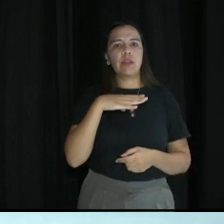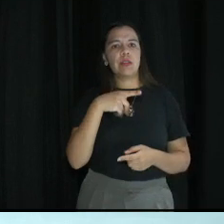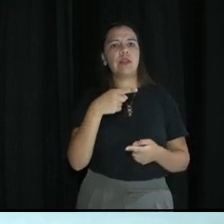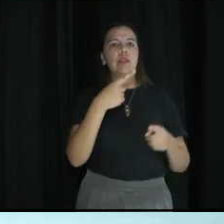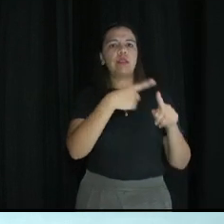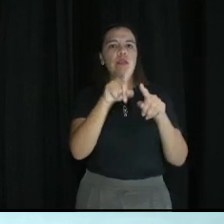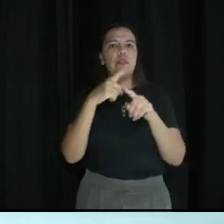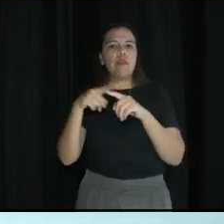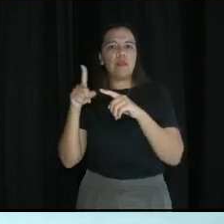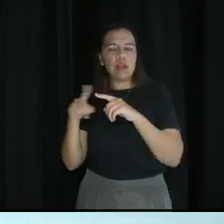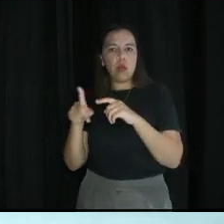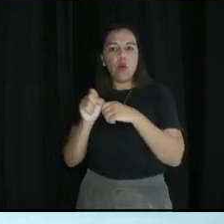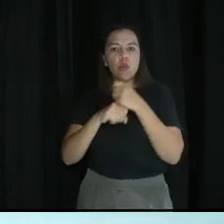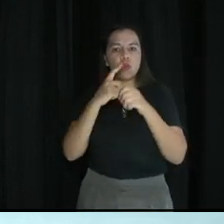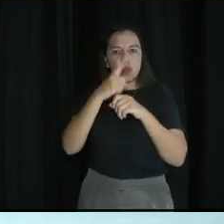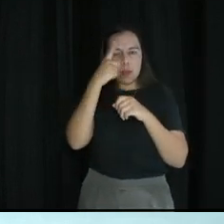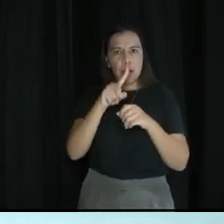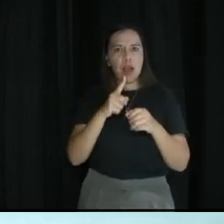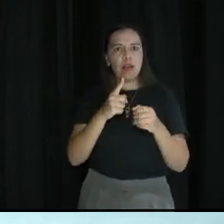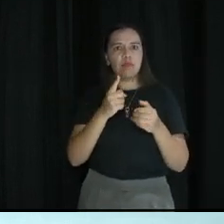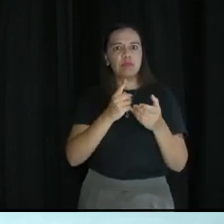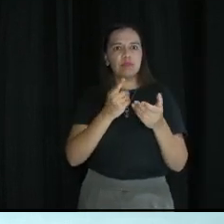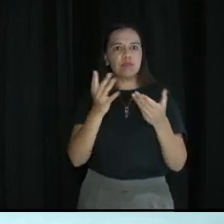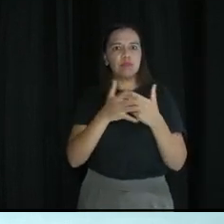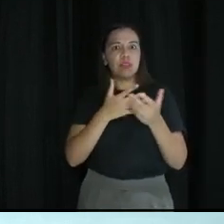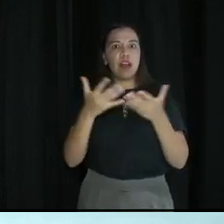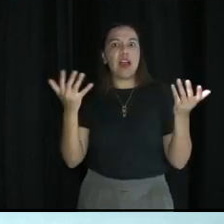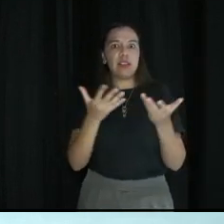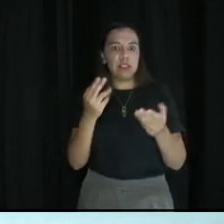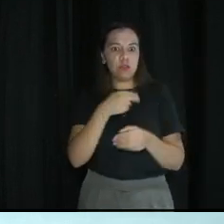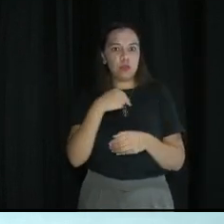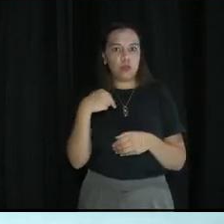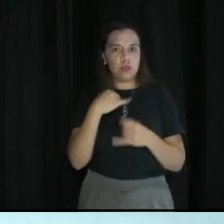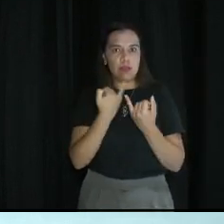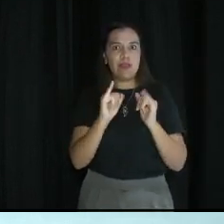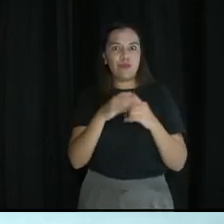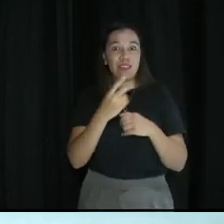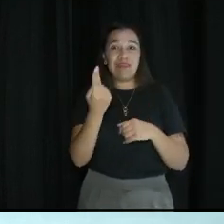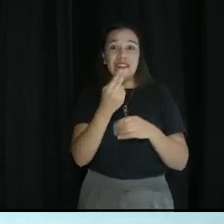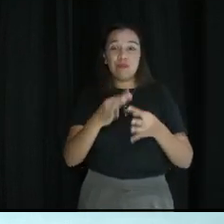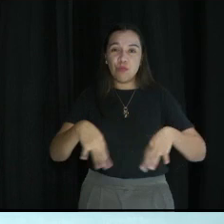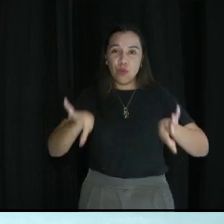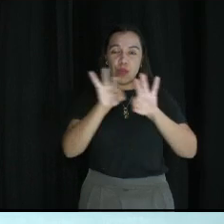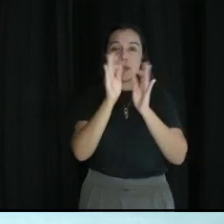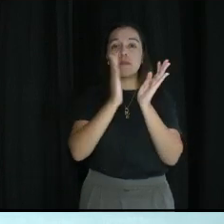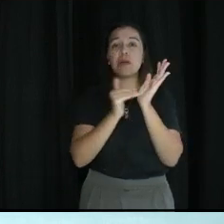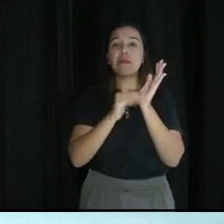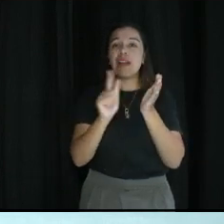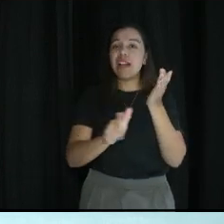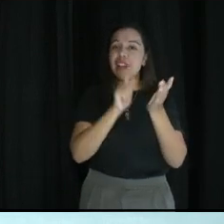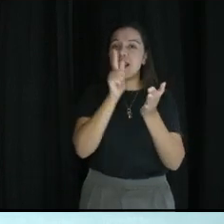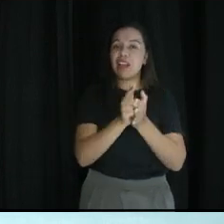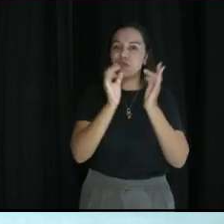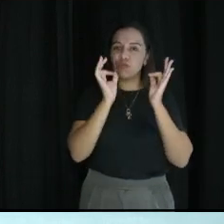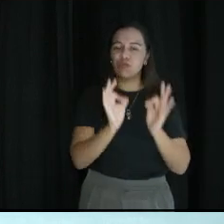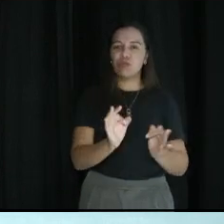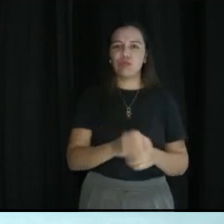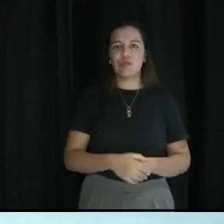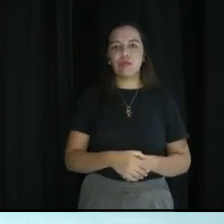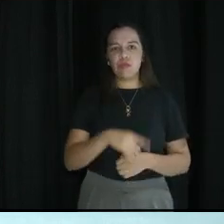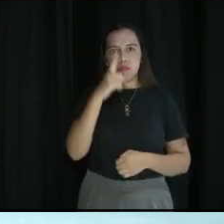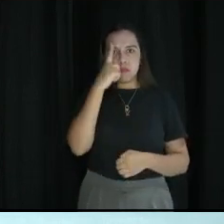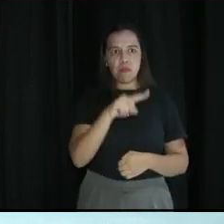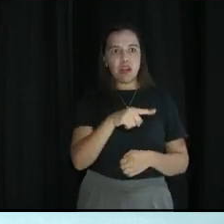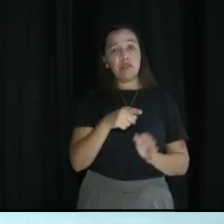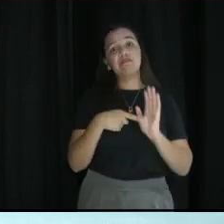de competencias. Y eso es bastante loable. Para eso sirven los instrumentos legales, para respetarlos, para llevarlos a cabo, para ejercerlos.